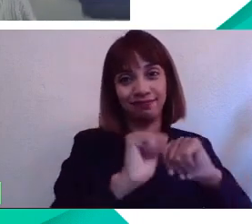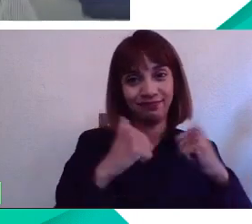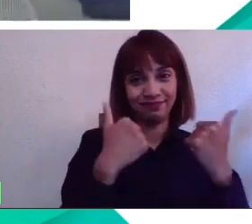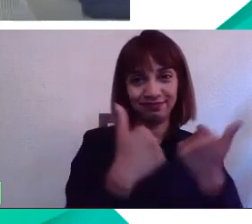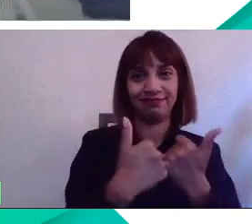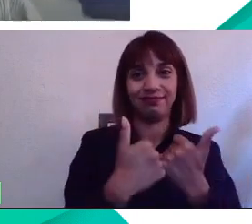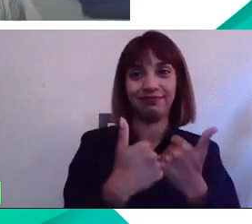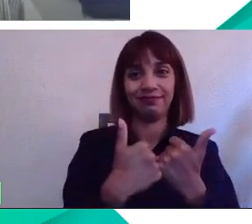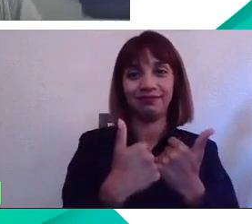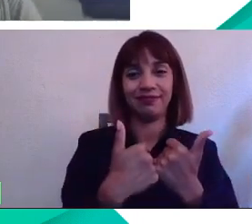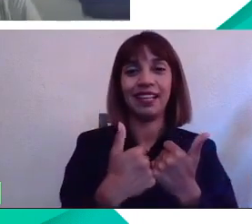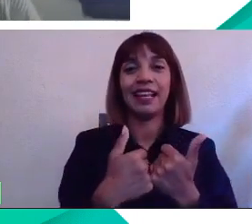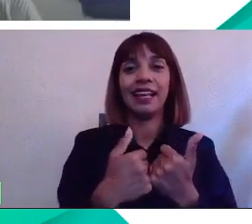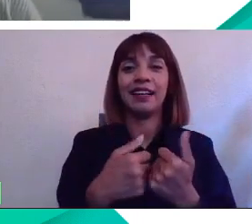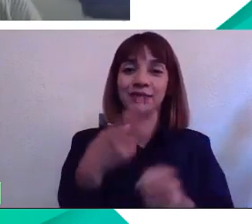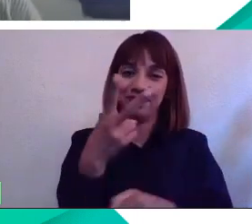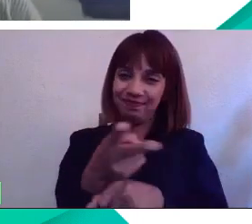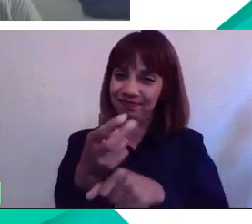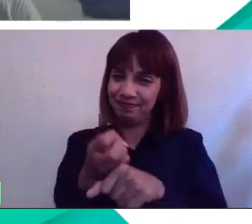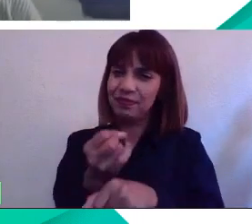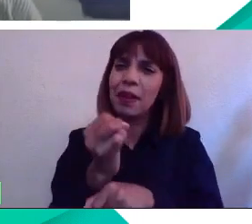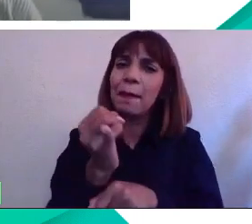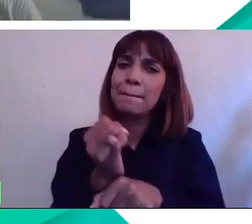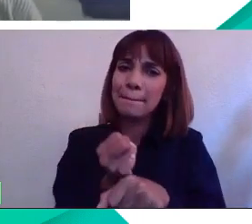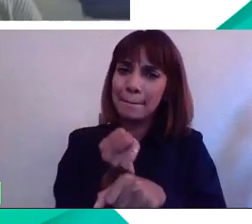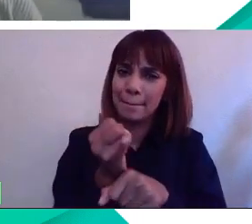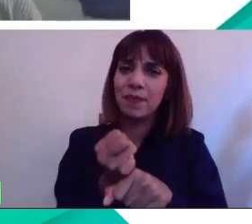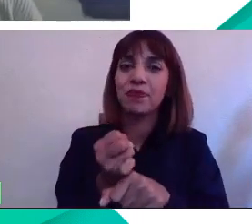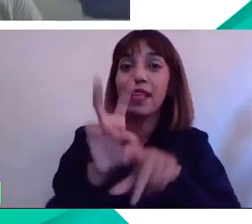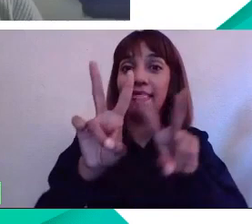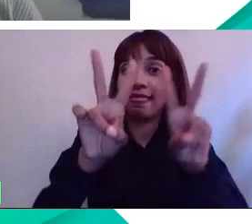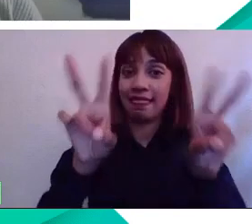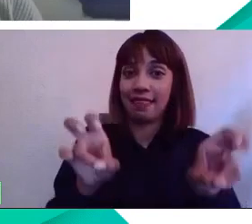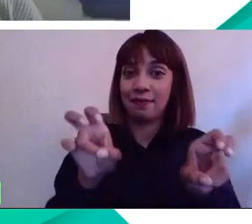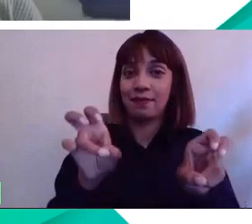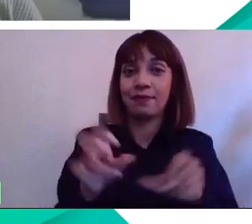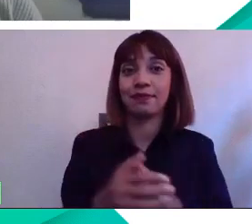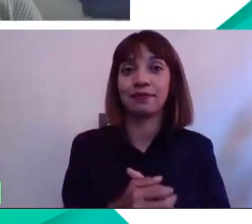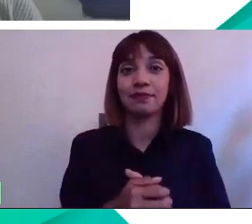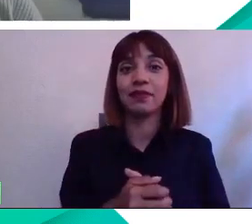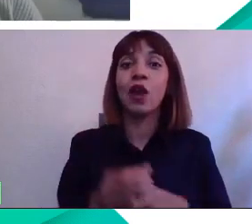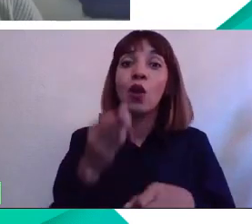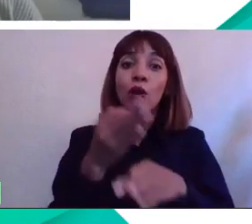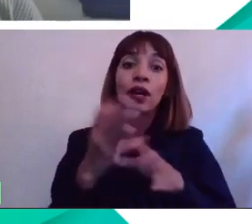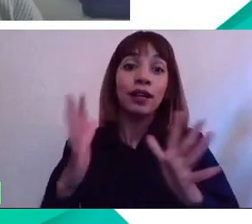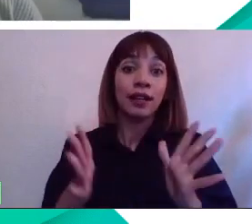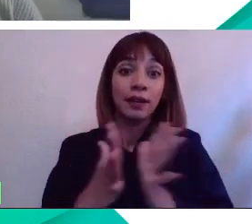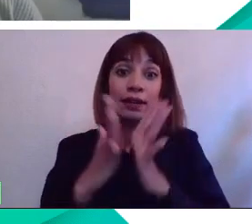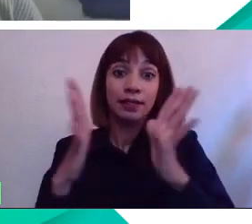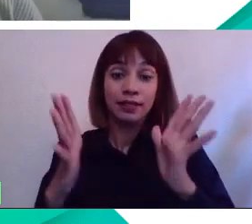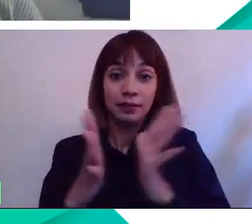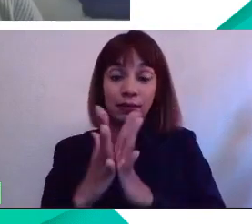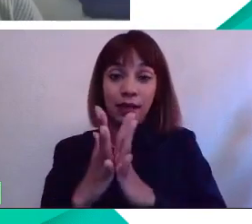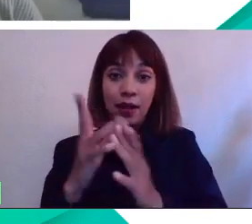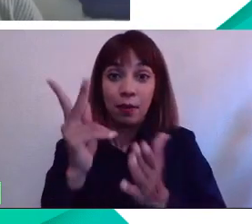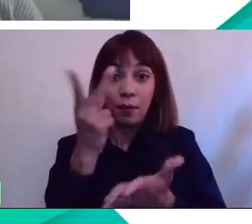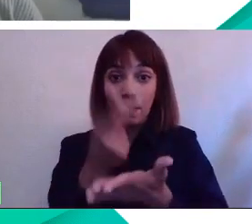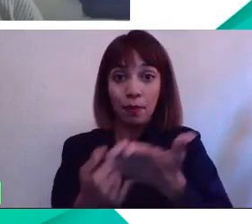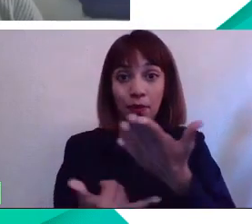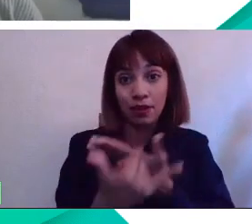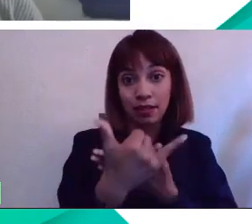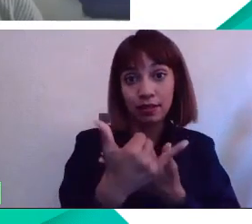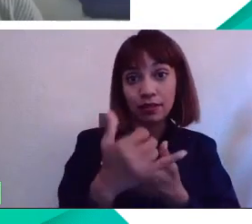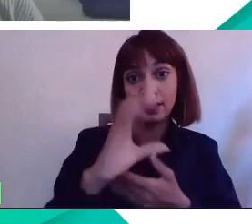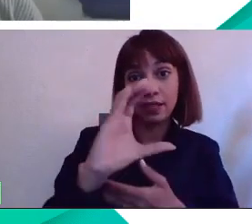a investigar sobre este tema. Y por último, había una pregunta para Carlos que querían participar de los proyectos de Carlos. ¿Van a